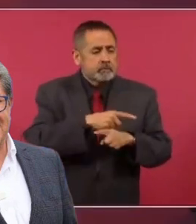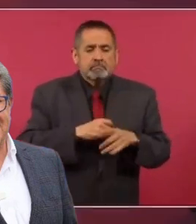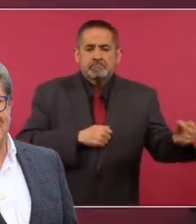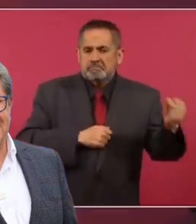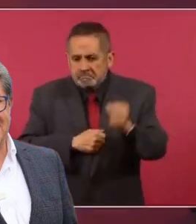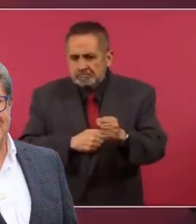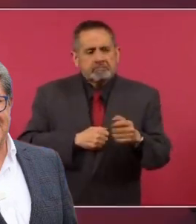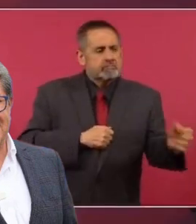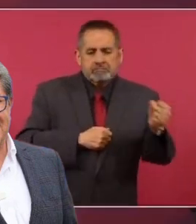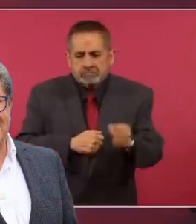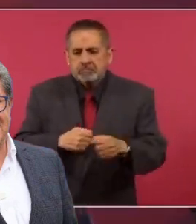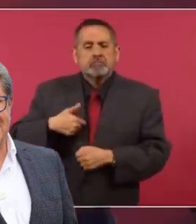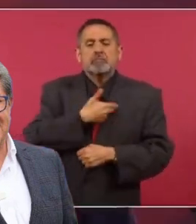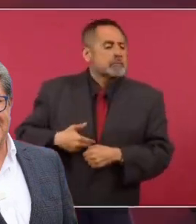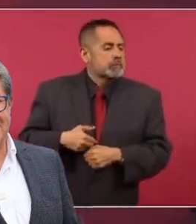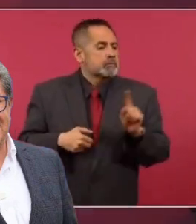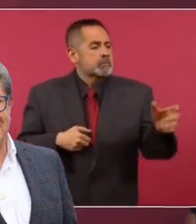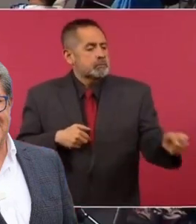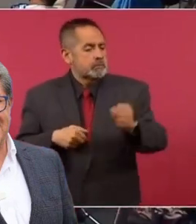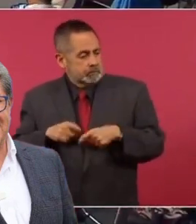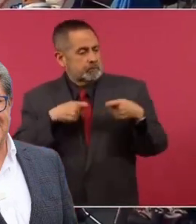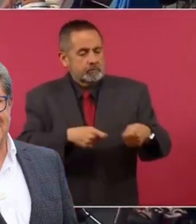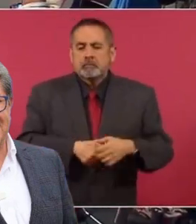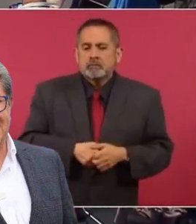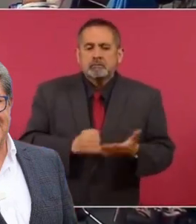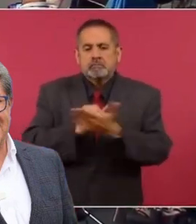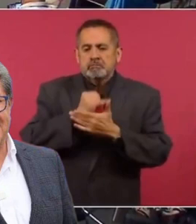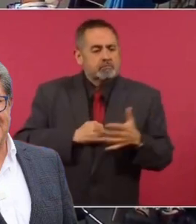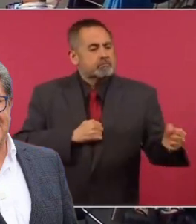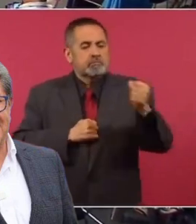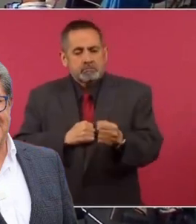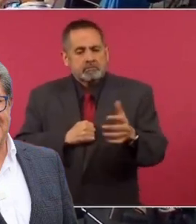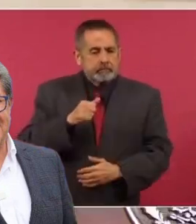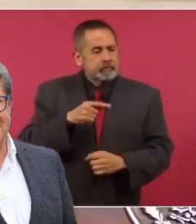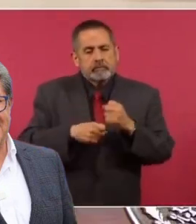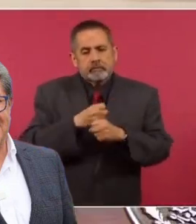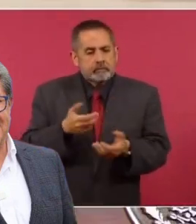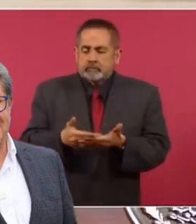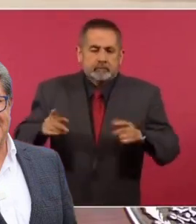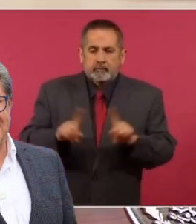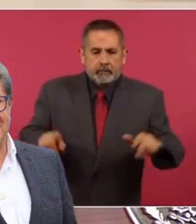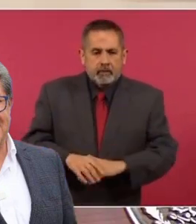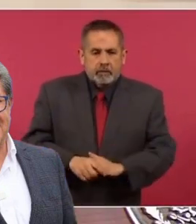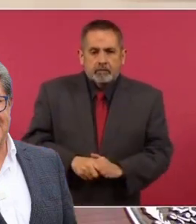imposición, que el presidente era el que decidía sobre el candidato. Ahora no.